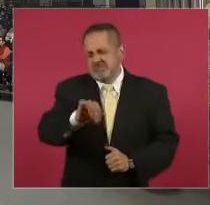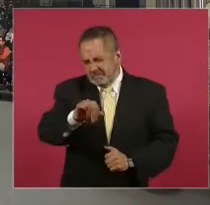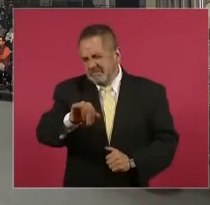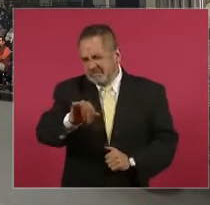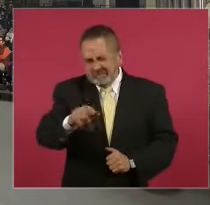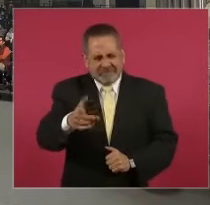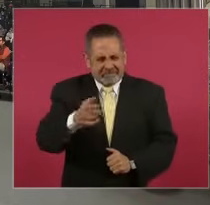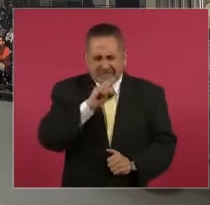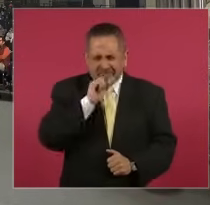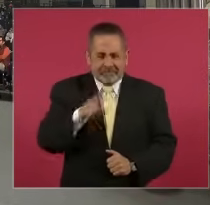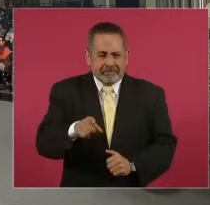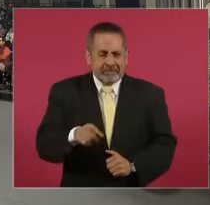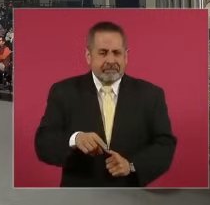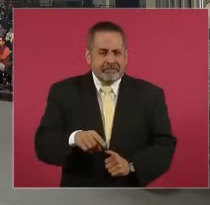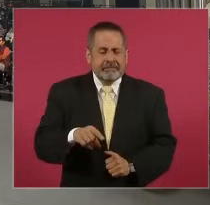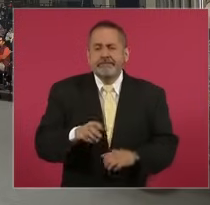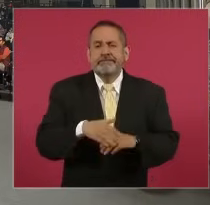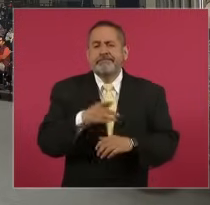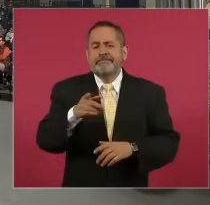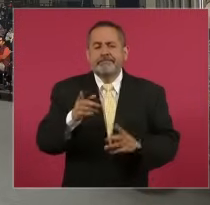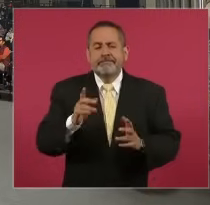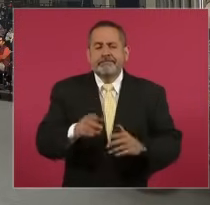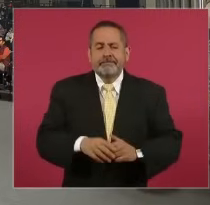sí. Pero porque fue muy,